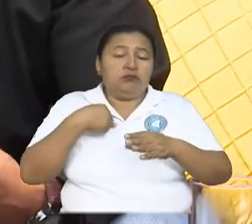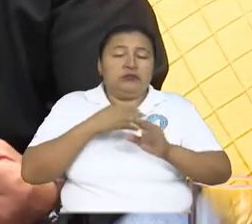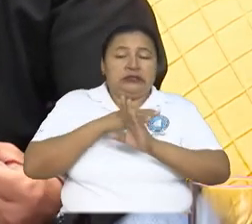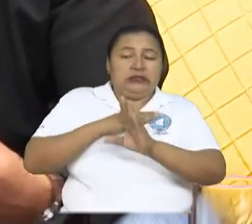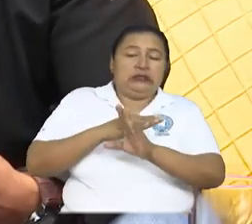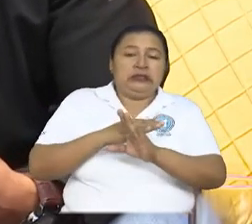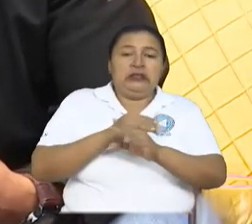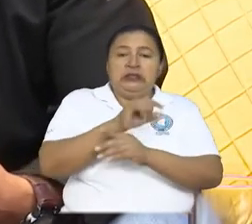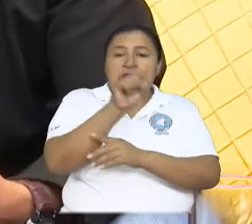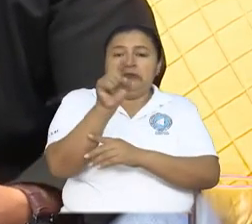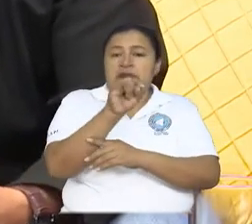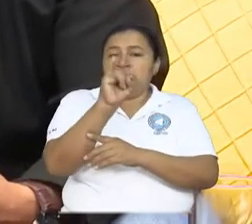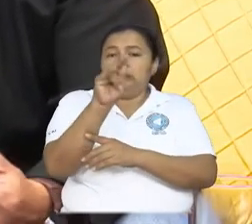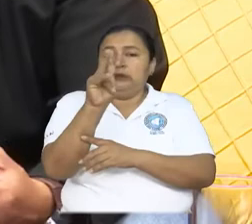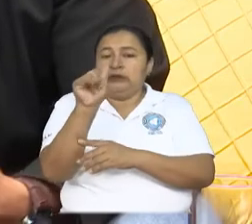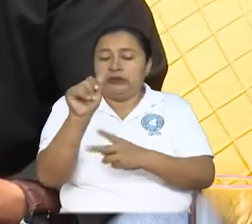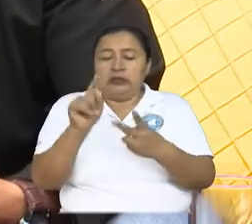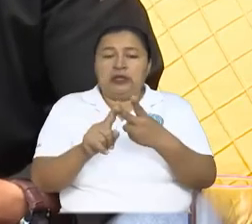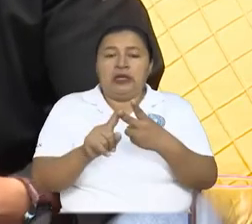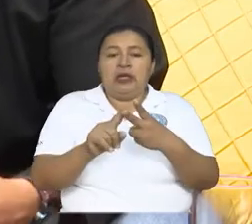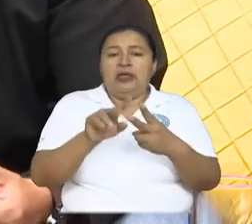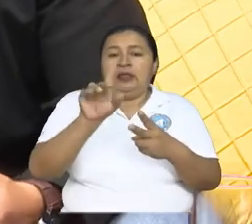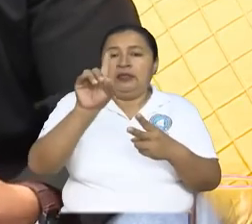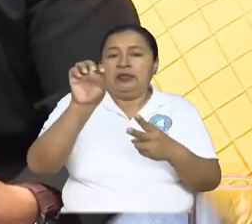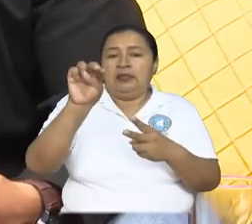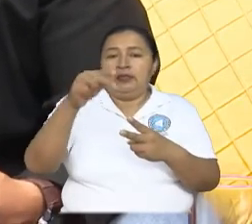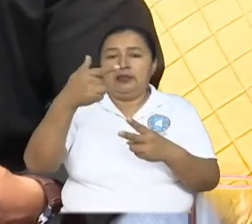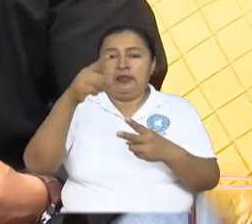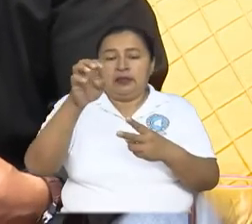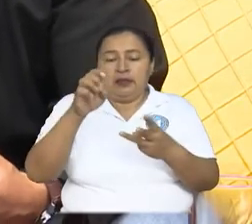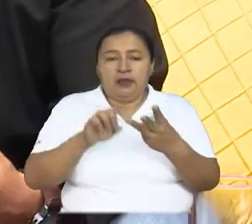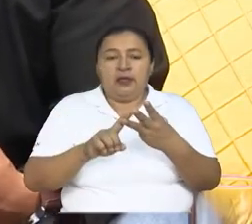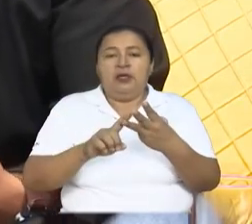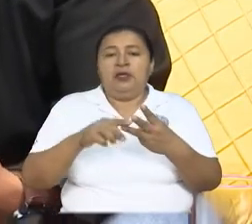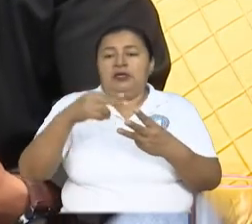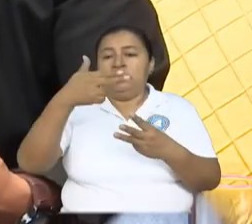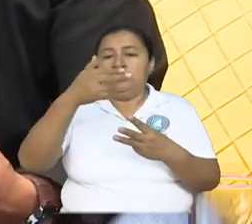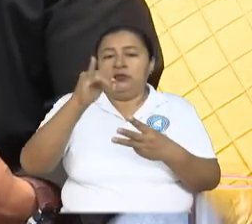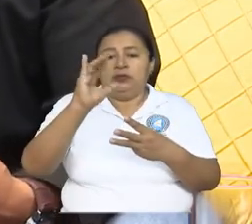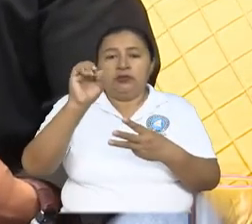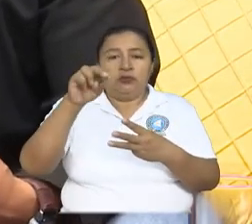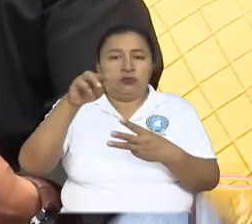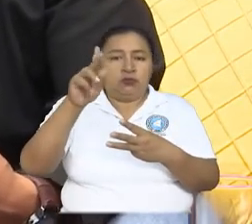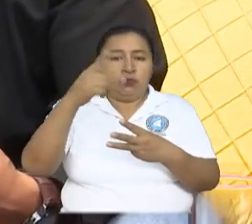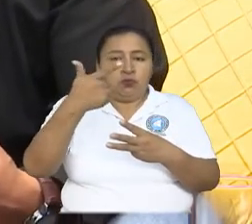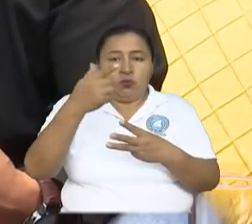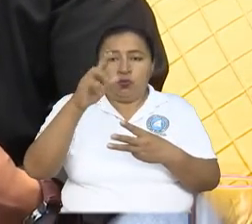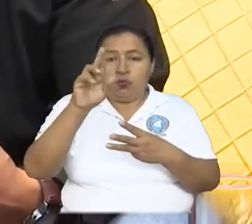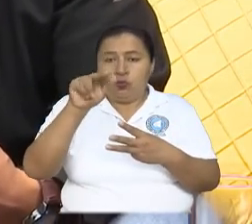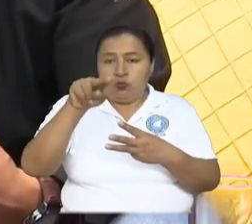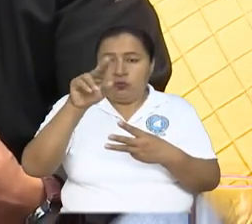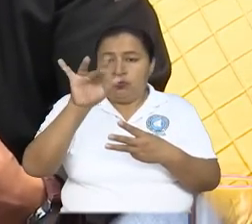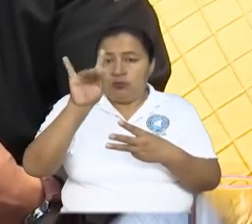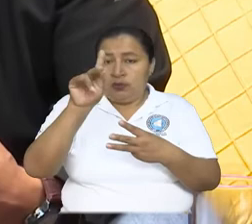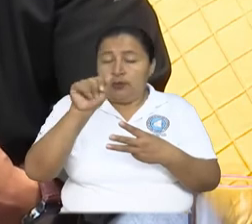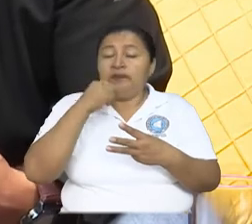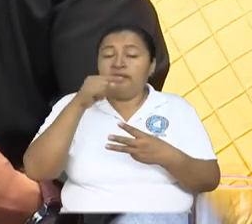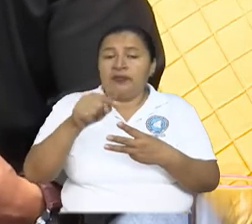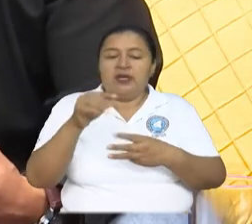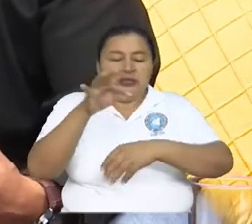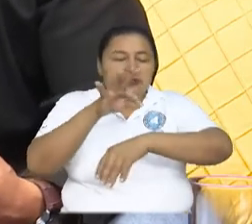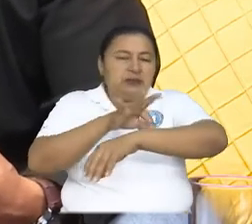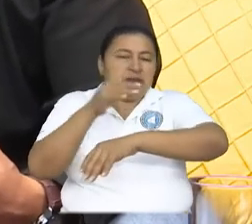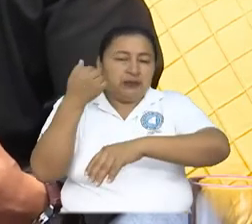contra el dengue contra el chikungunya es decir contra el mosquito es importante siempre tener presente que